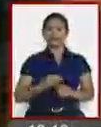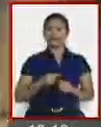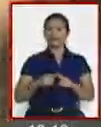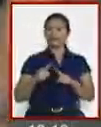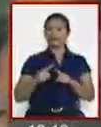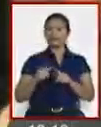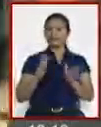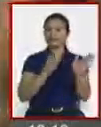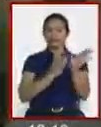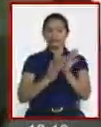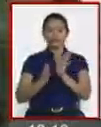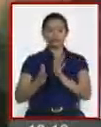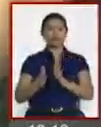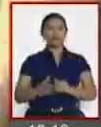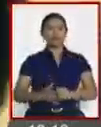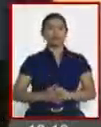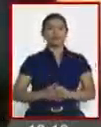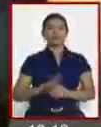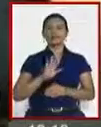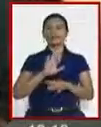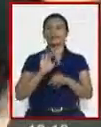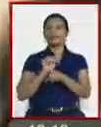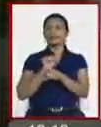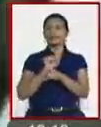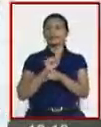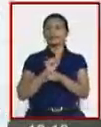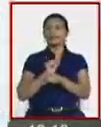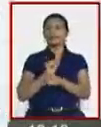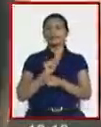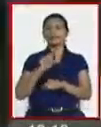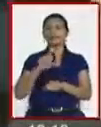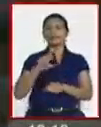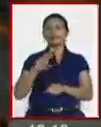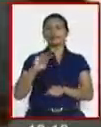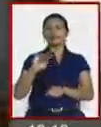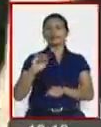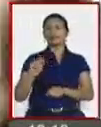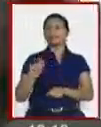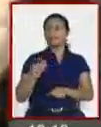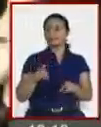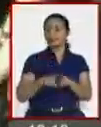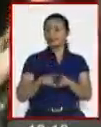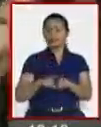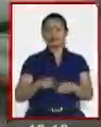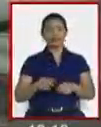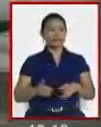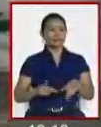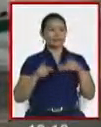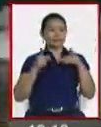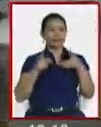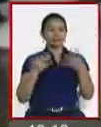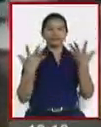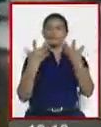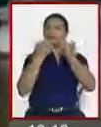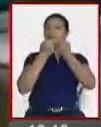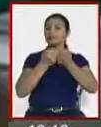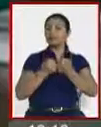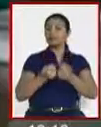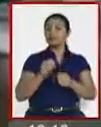nosotros tratando de preparar la demanda laboral hacia la empresa La Mía. Tenemos que también demandar el accidente